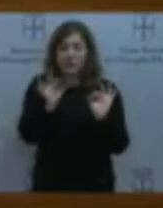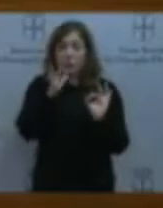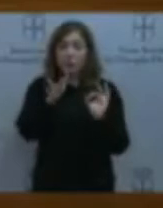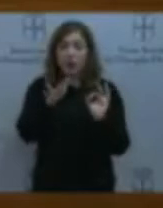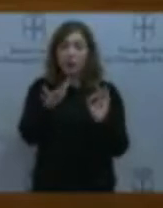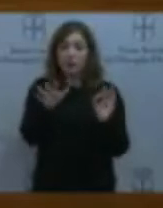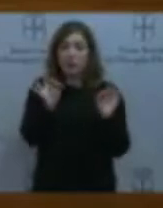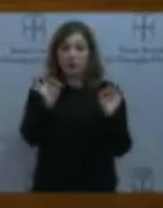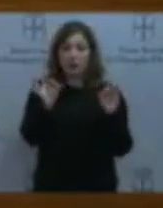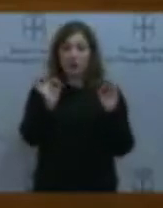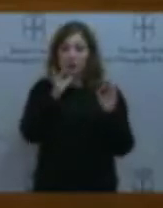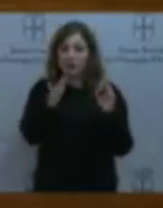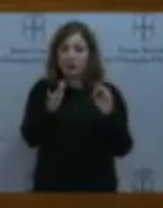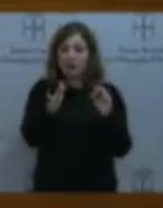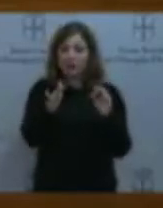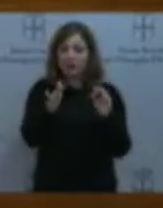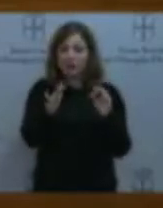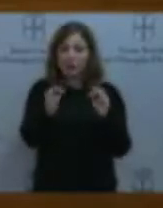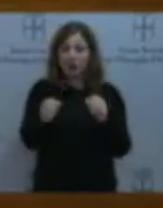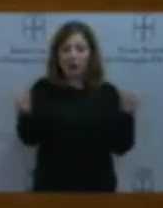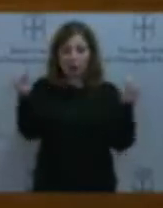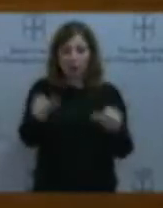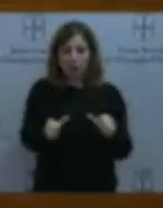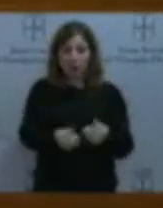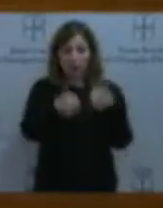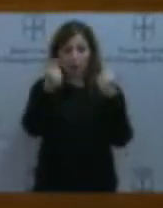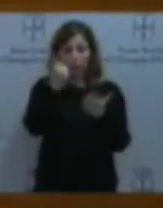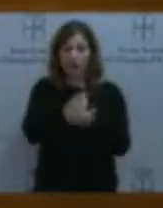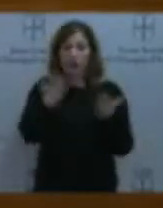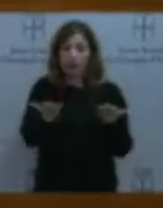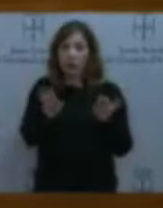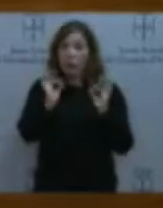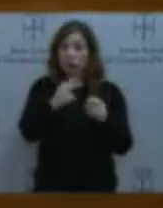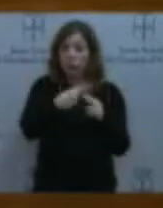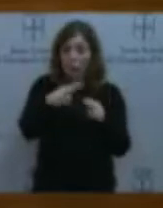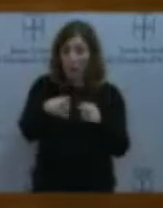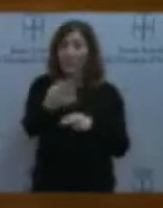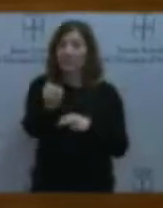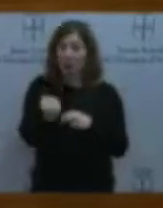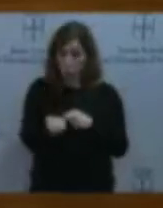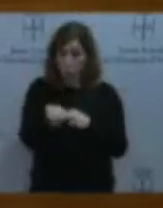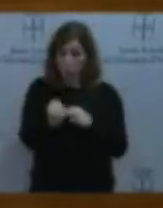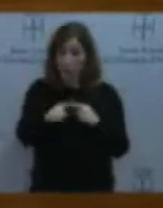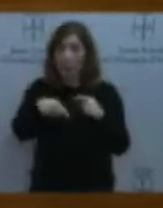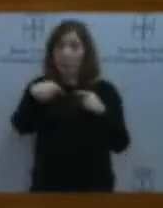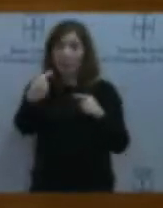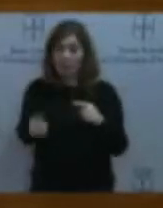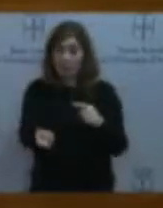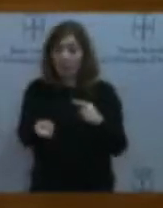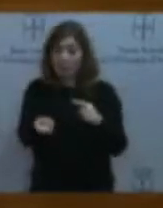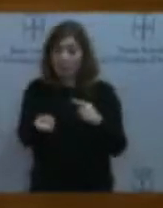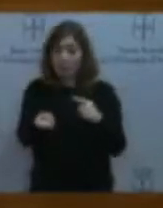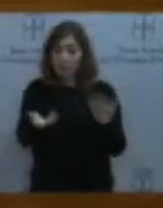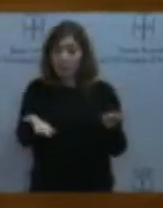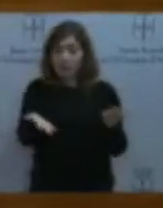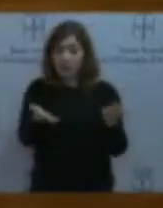por toda la retórica de la reconversión y después de las políticas de ajuste, pero lo que no han sentido en sus casas